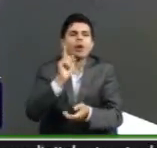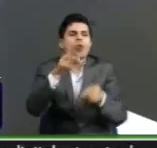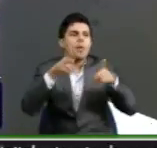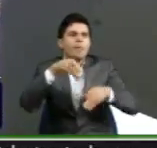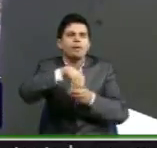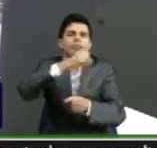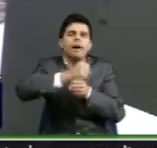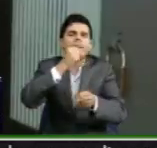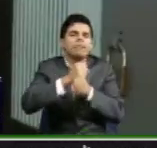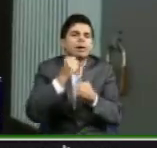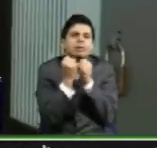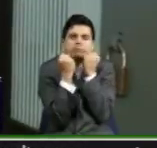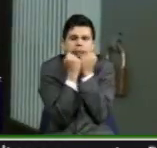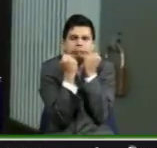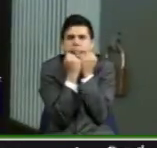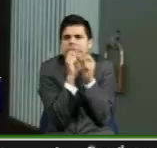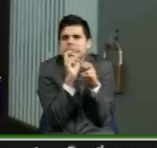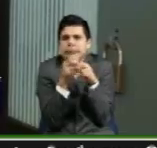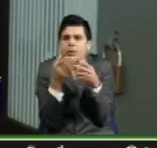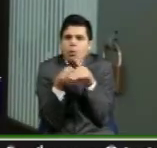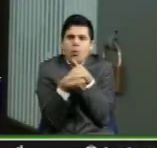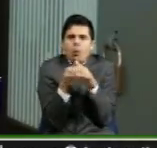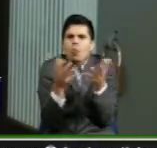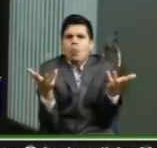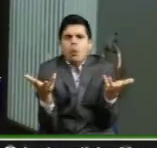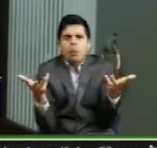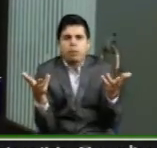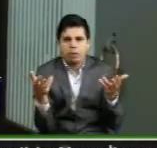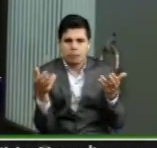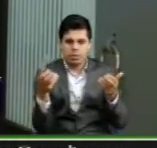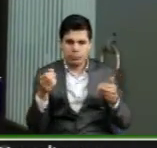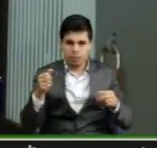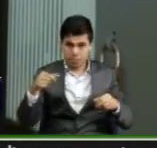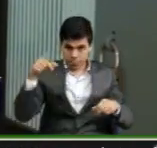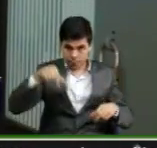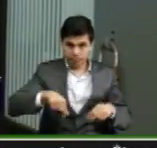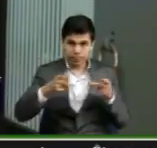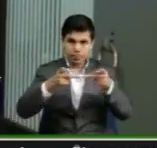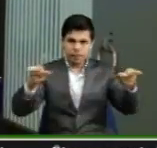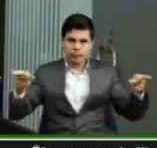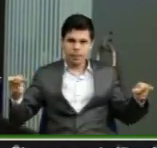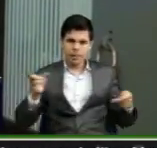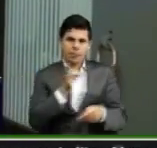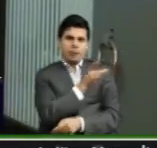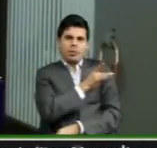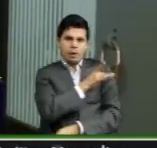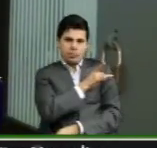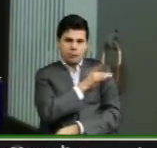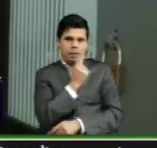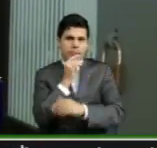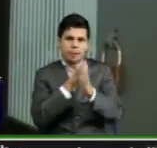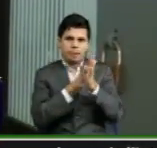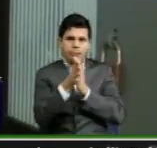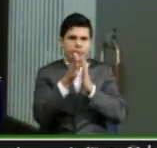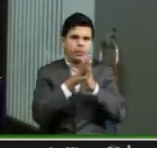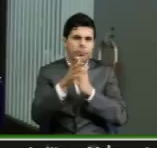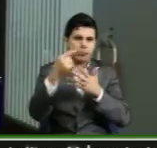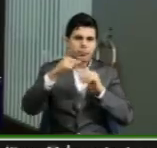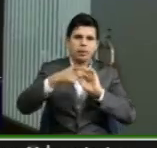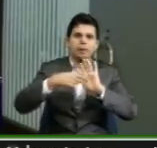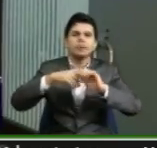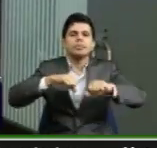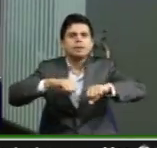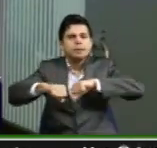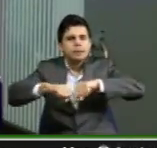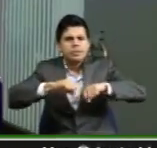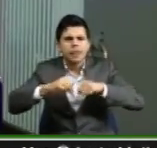hay hacinamiento de la fiscalía porque en ese momento en la unidad de atención al usuario somos cinco funcionarios en